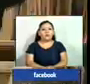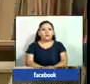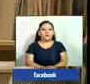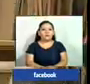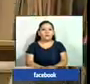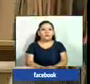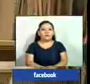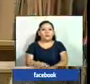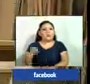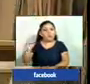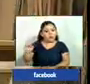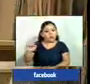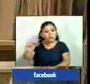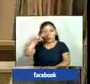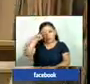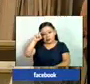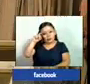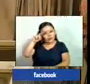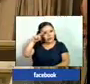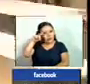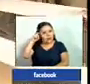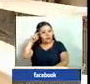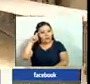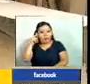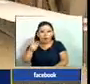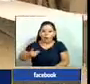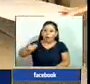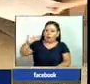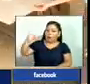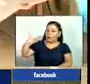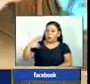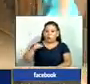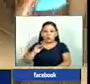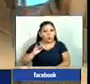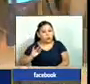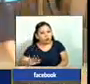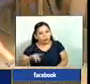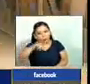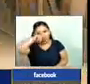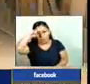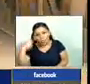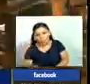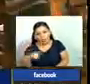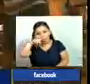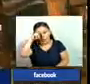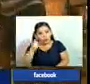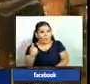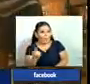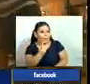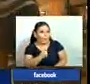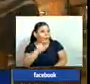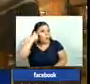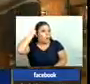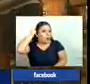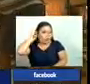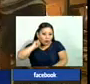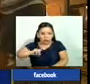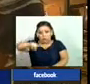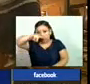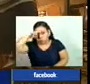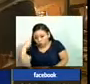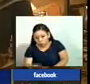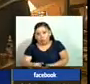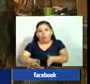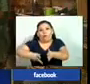el trabajo es como nunca en este lugar un grupo de hombres trabaja el doble o